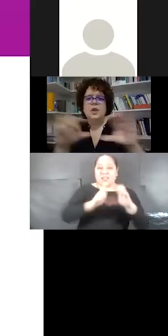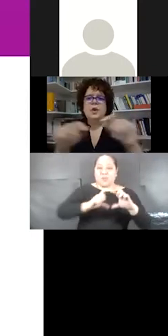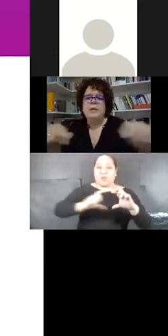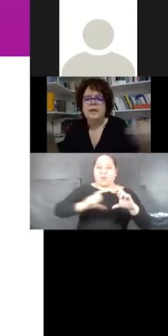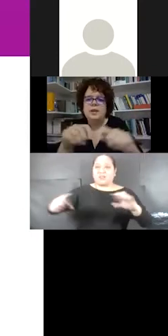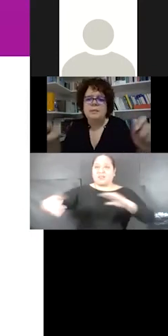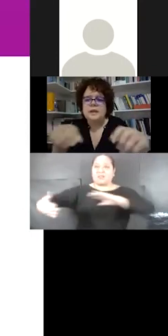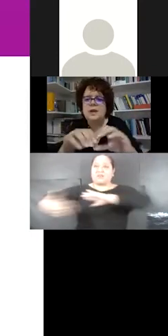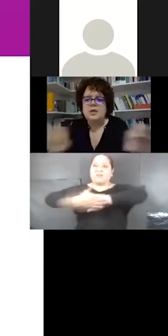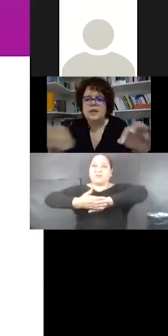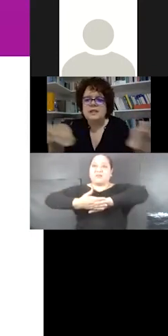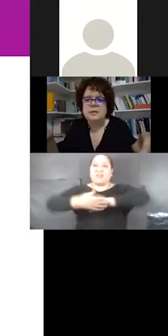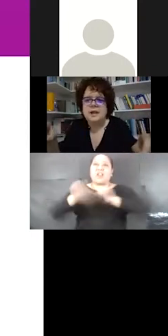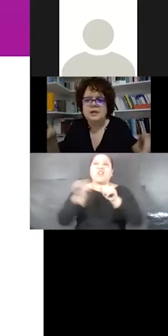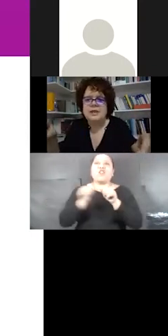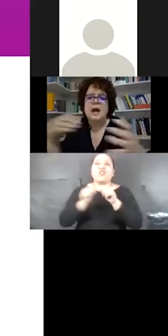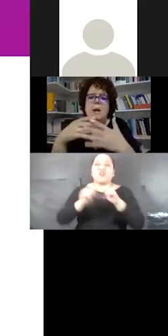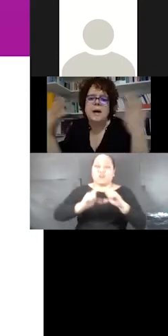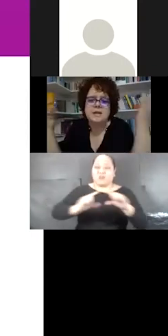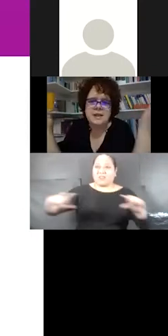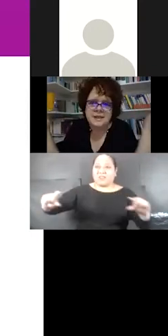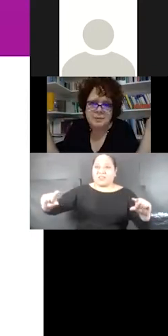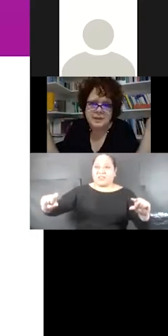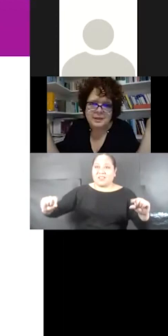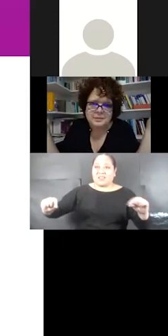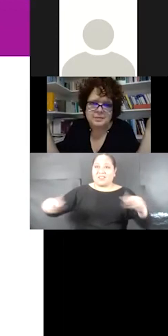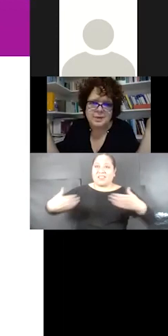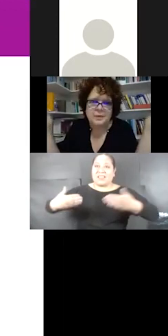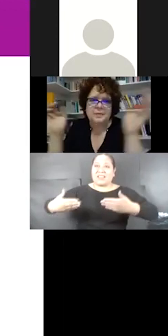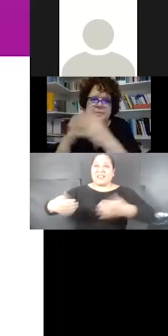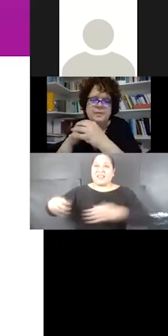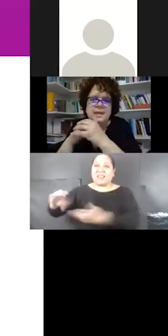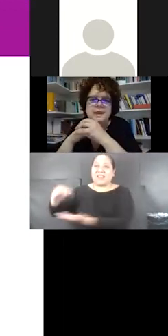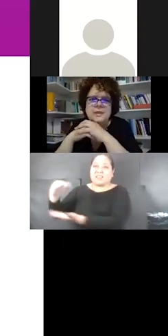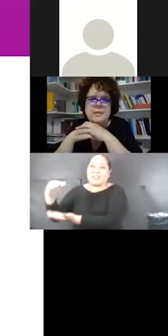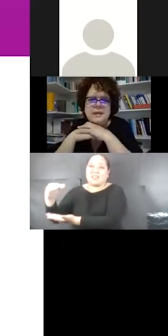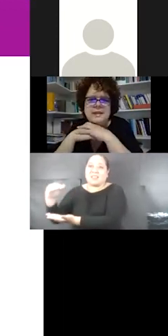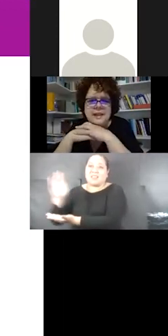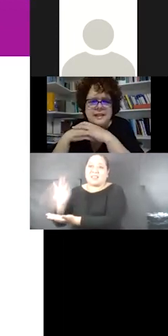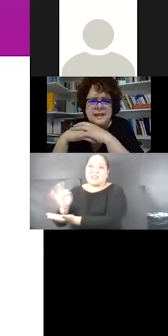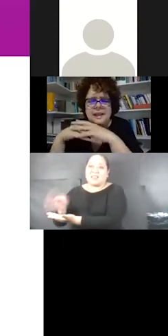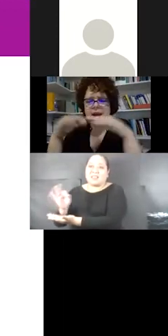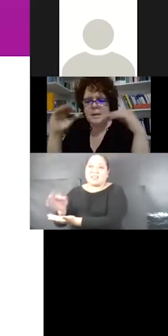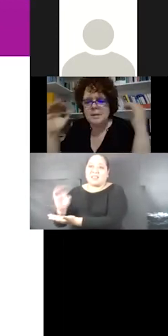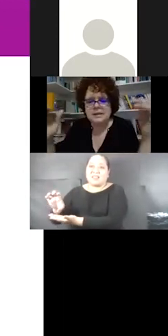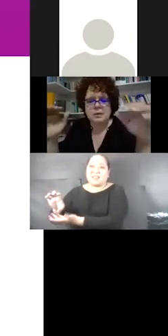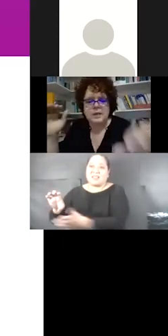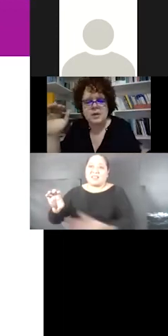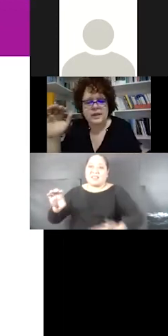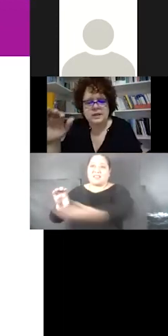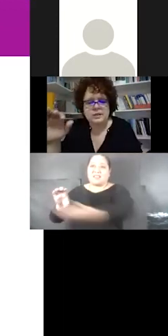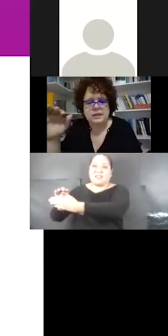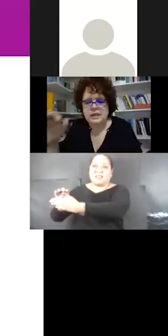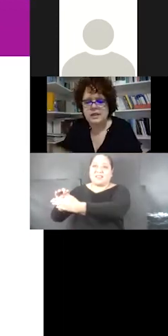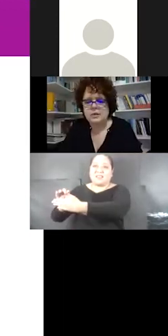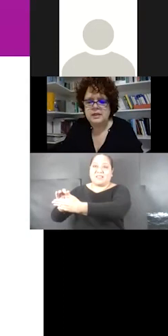Con el nombre de lo que ha pasado, quiénes ha pasado, y tapan al intérprete, ¿no? Entonces tienen que tener bastante cuidado con